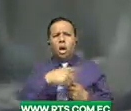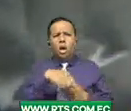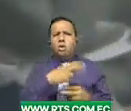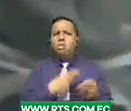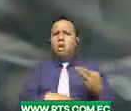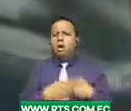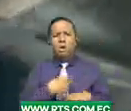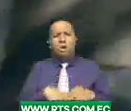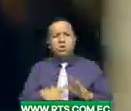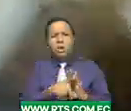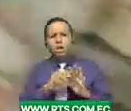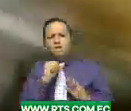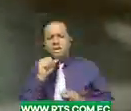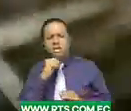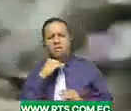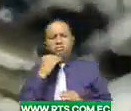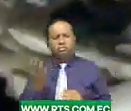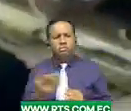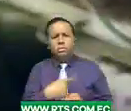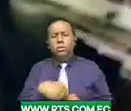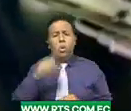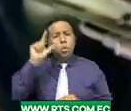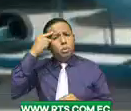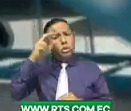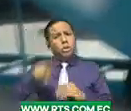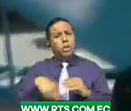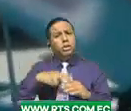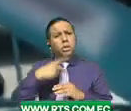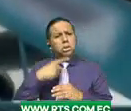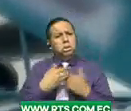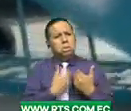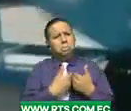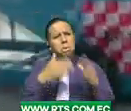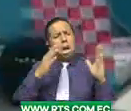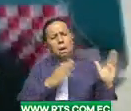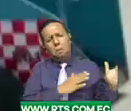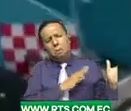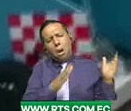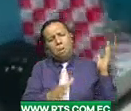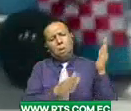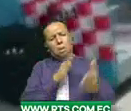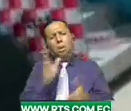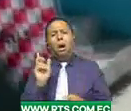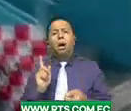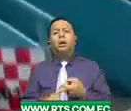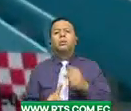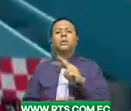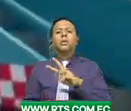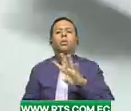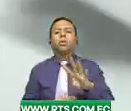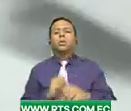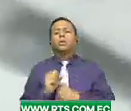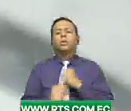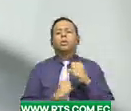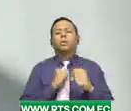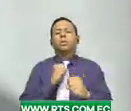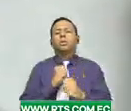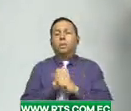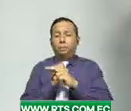en el Ecuador, según el gobierno nacional, tuvo cielos abiertos hasta el 24 de mayo del año